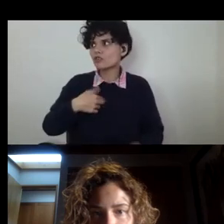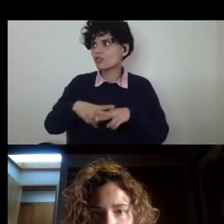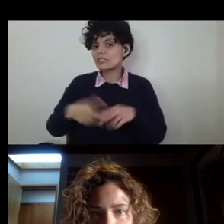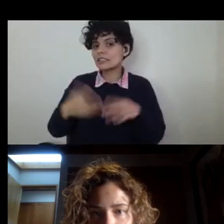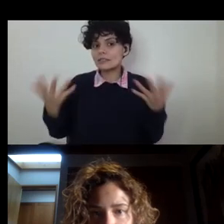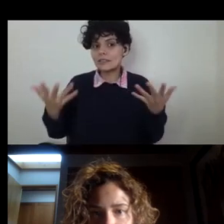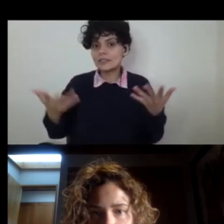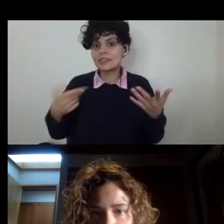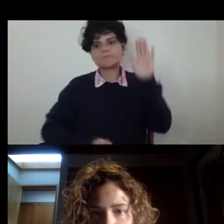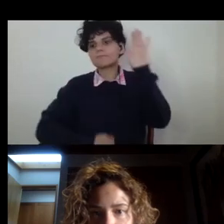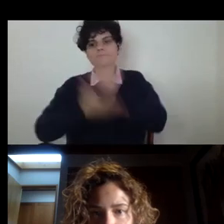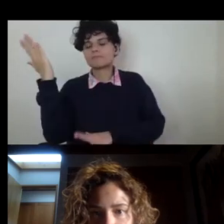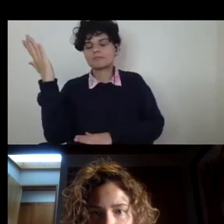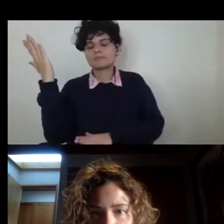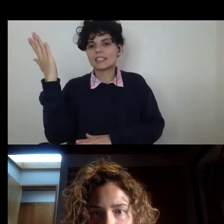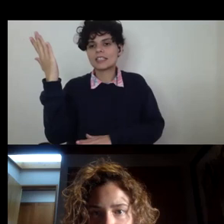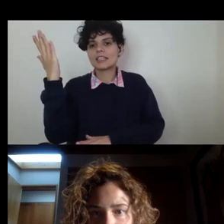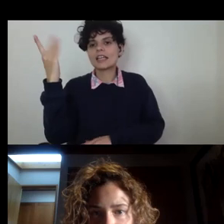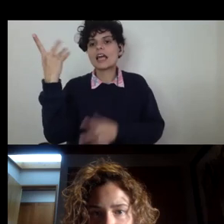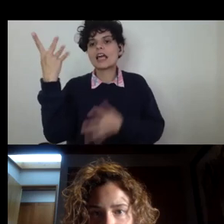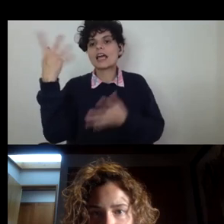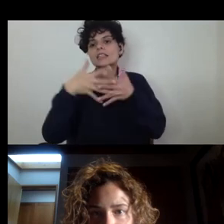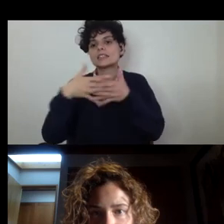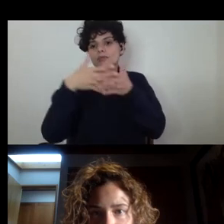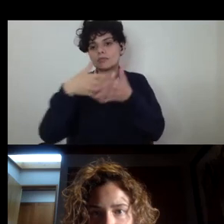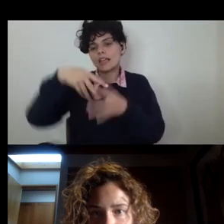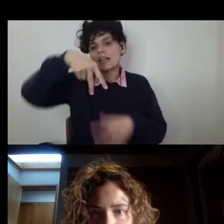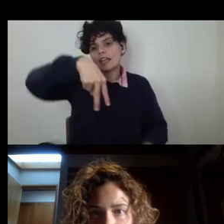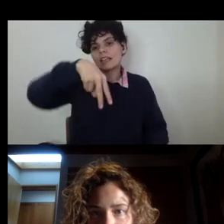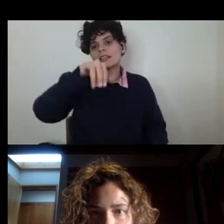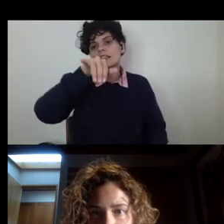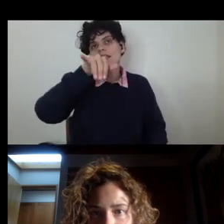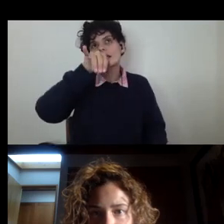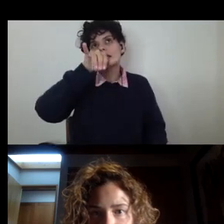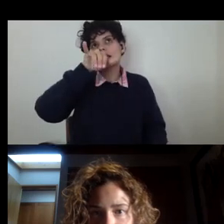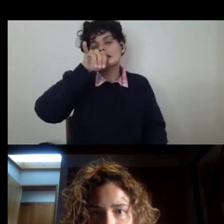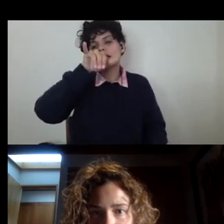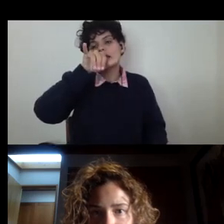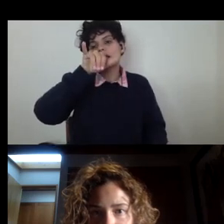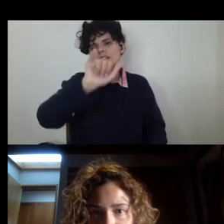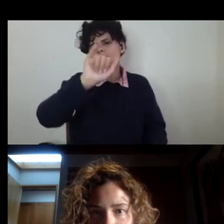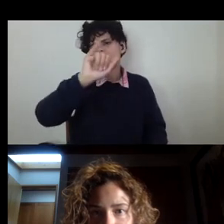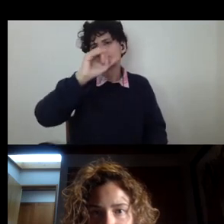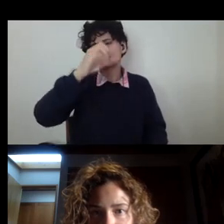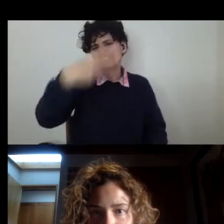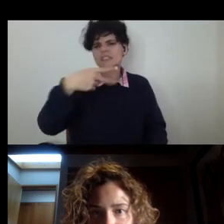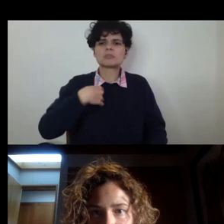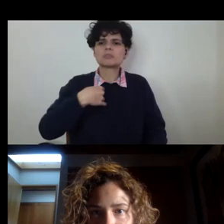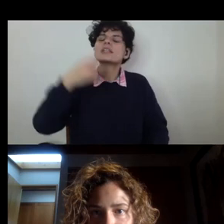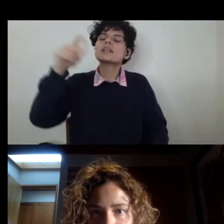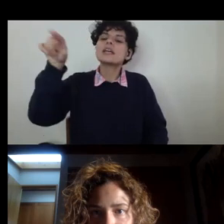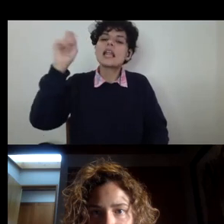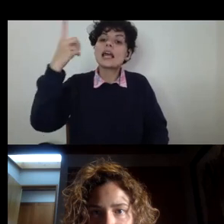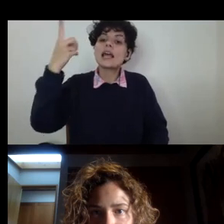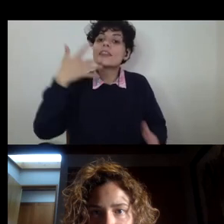hacer un postdoctorado al NIH en Estados Unidos a trabajar en biología molecular, porque yo quería completar mi